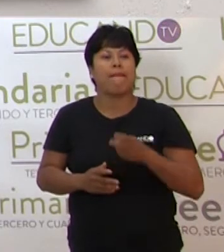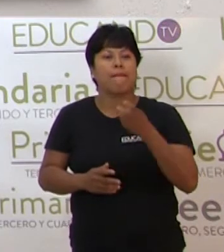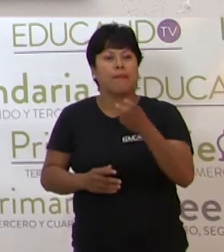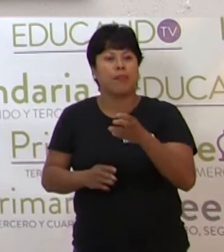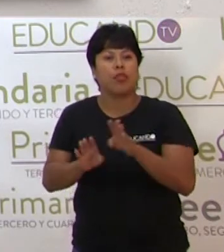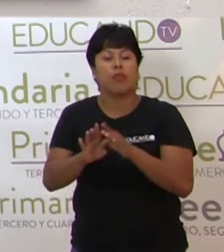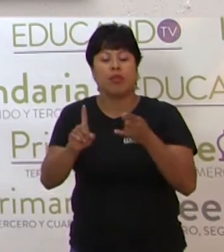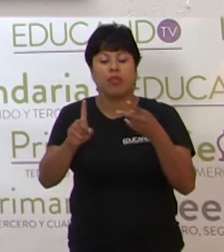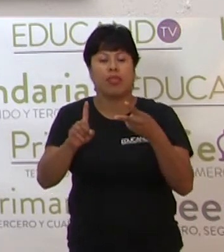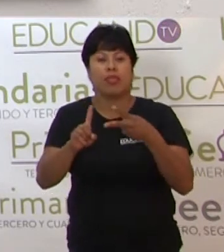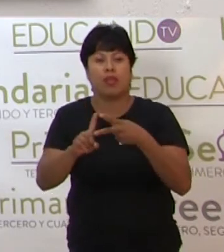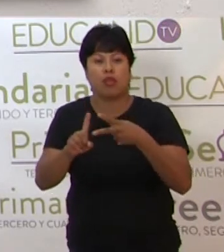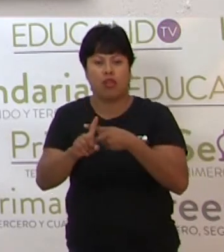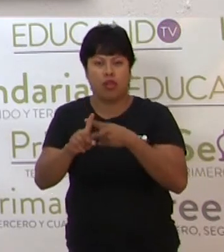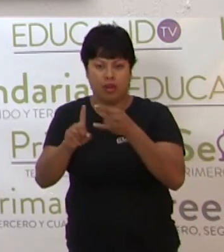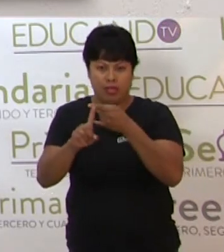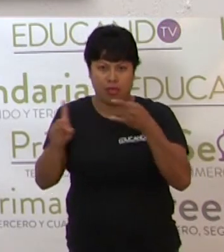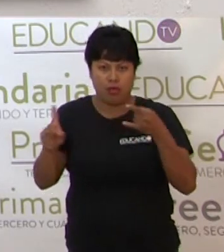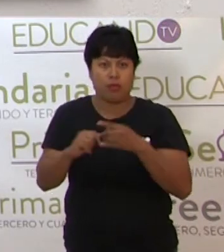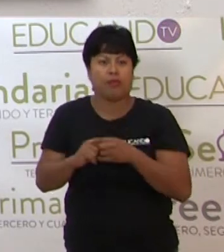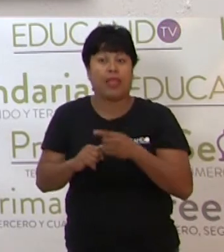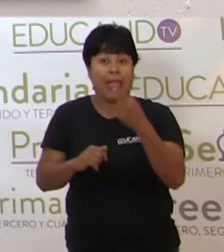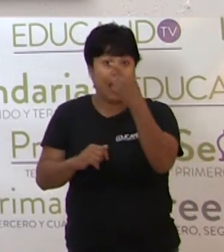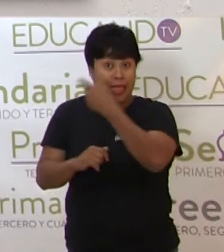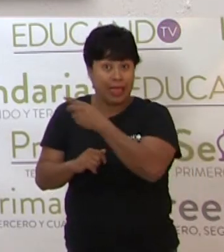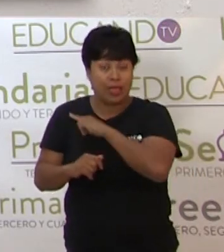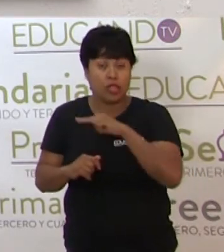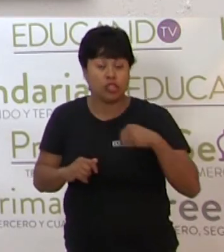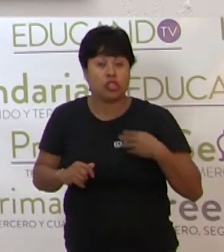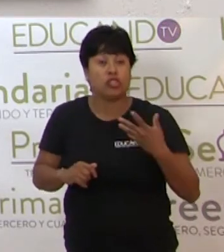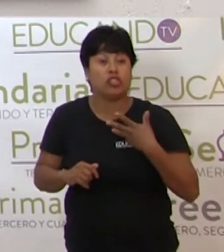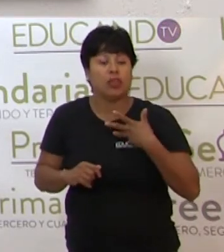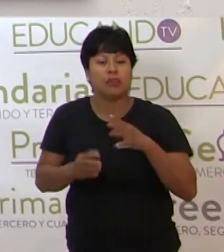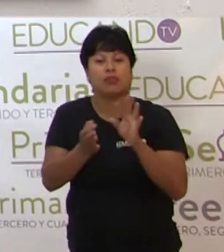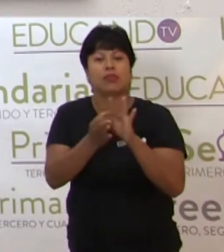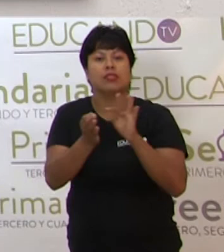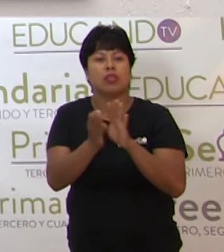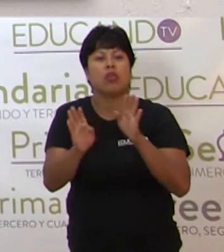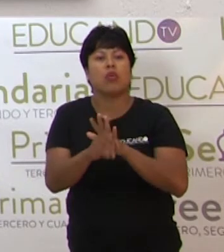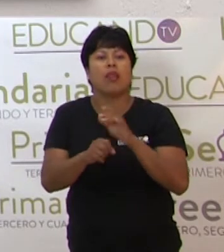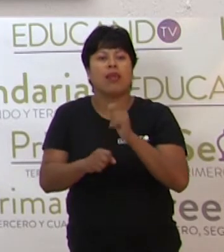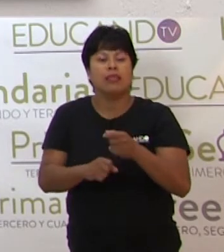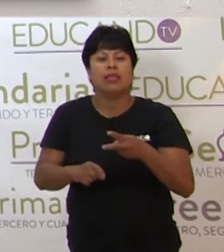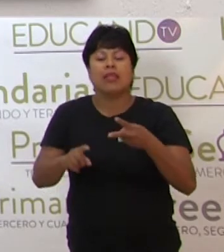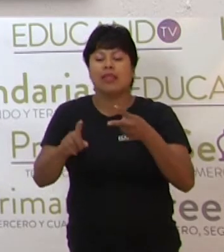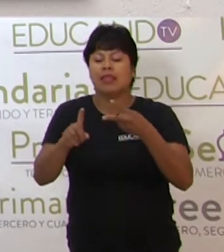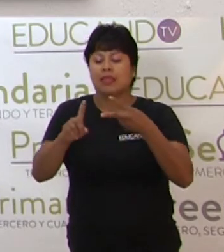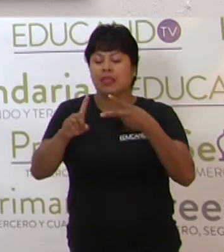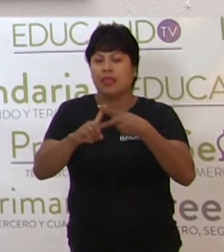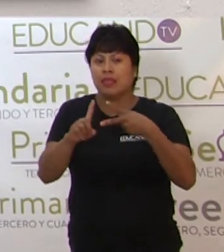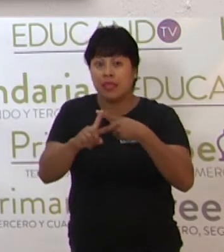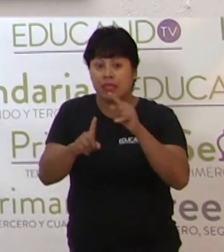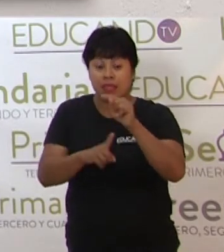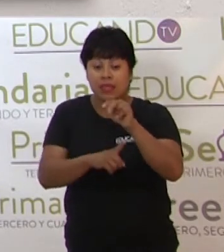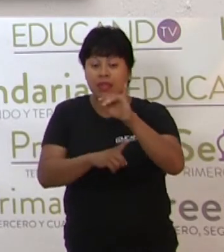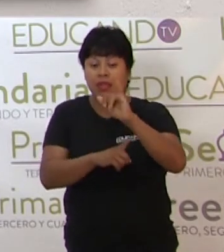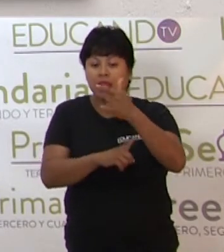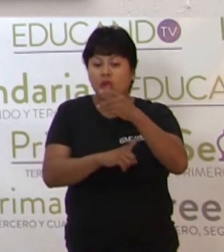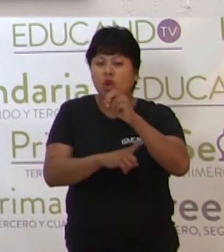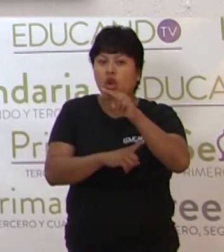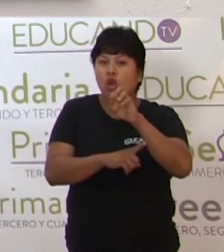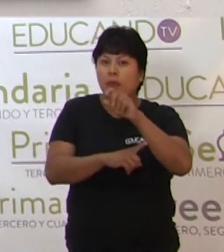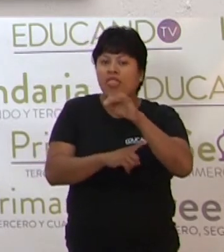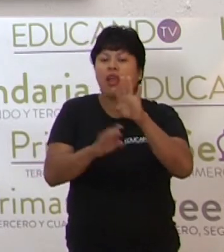al triángulo rectángulo. Aquí tenemos definidas las funciones trigonométricas en base al